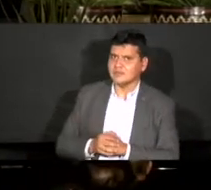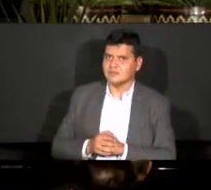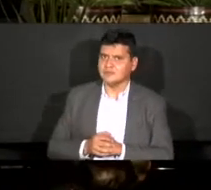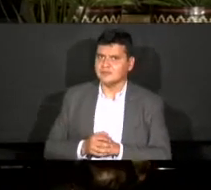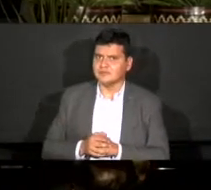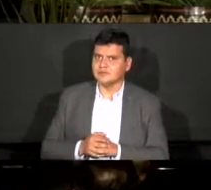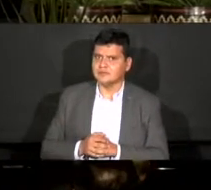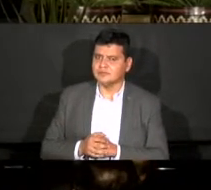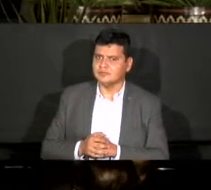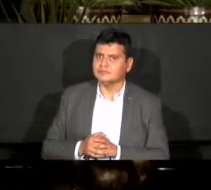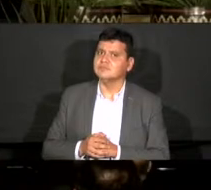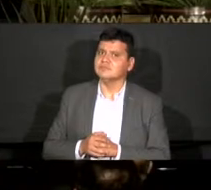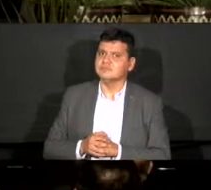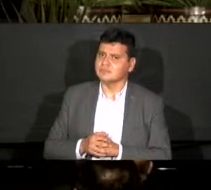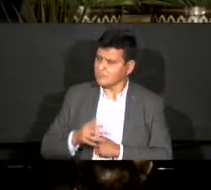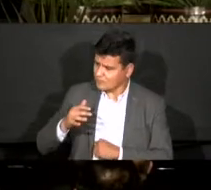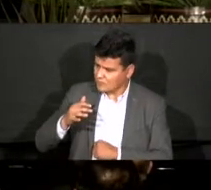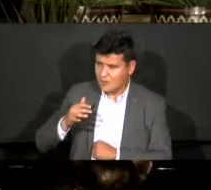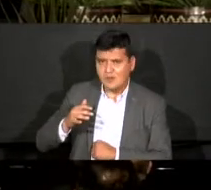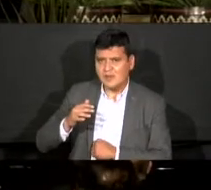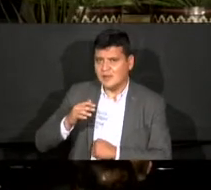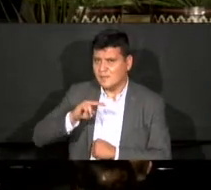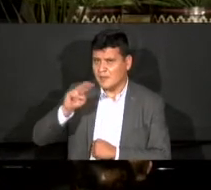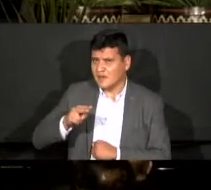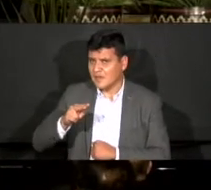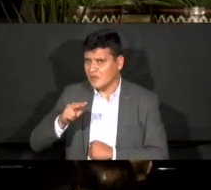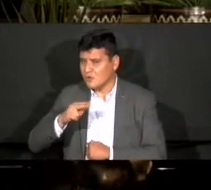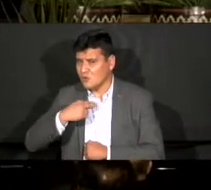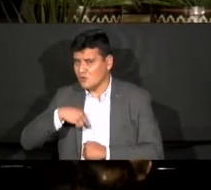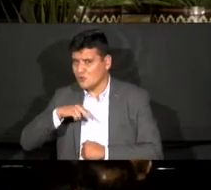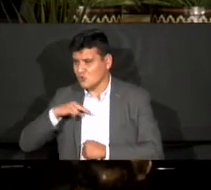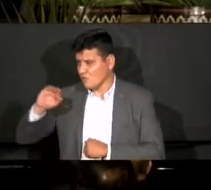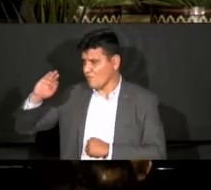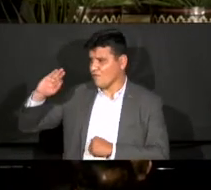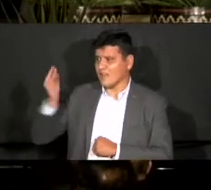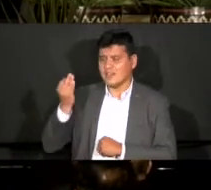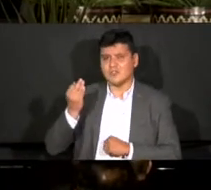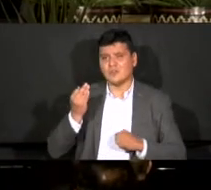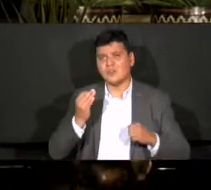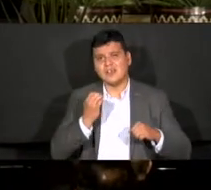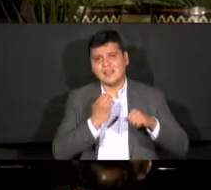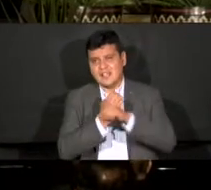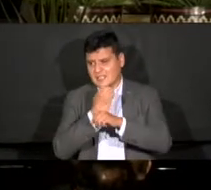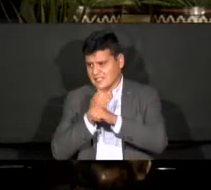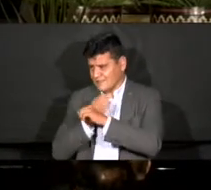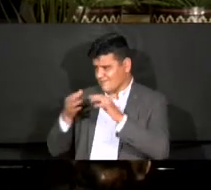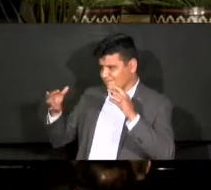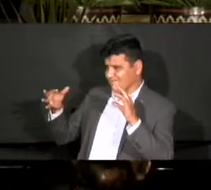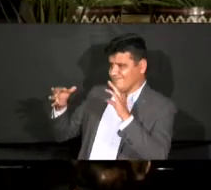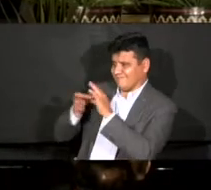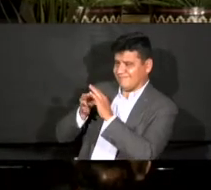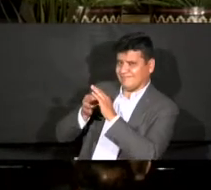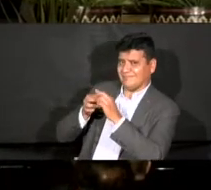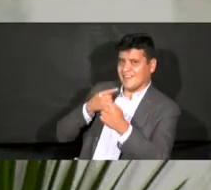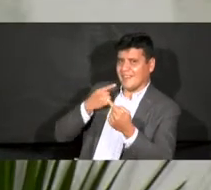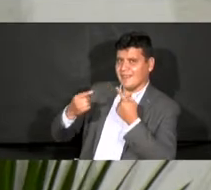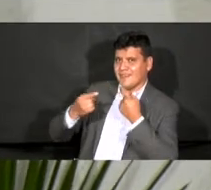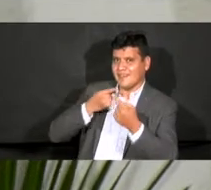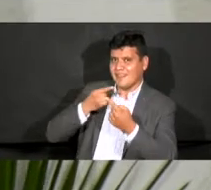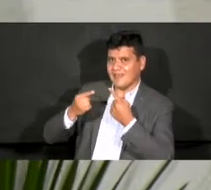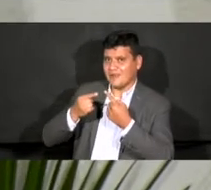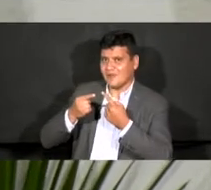diálogo permanente entre el Estado y la Federación, siempre, siempre será más fácil encontrar